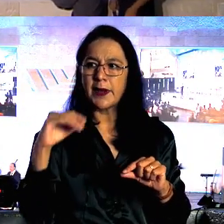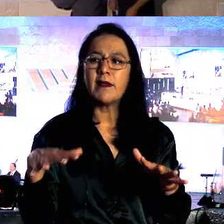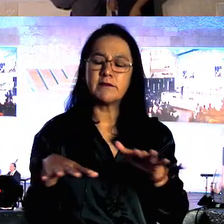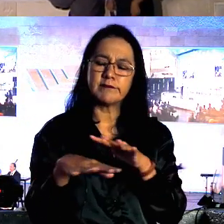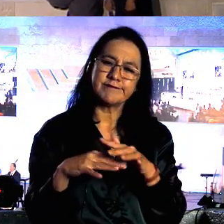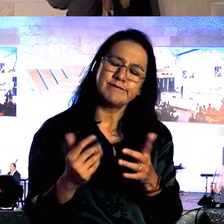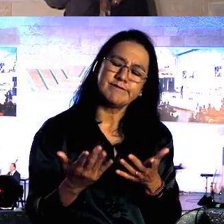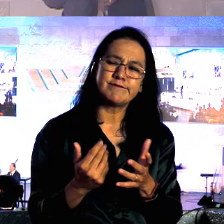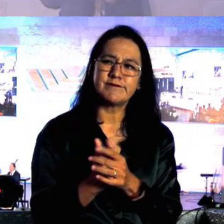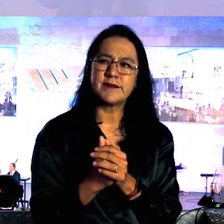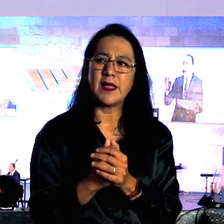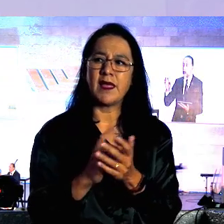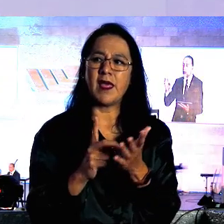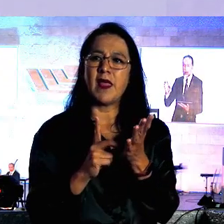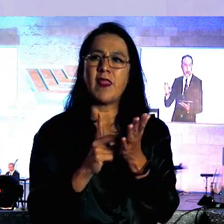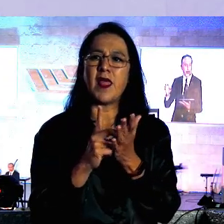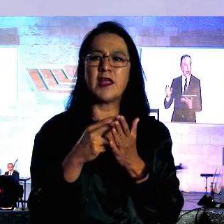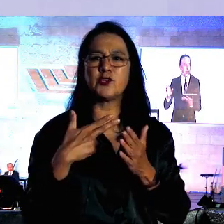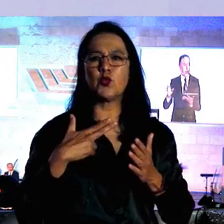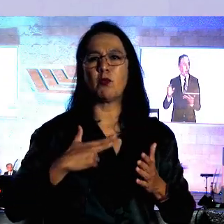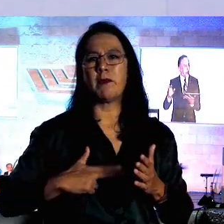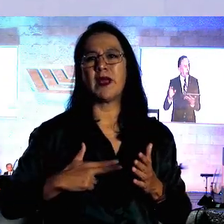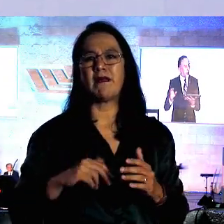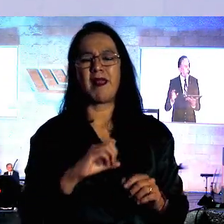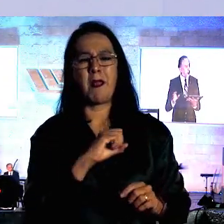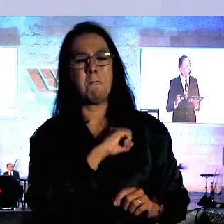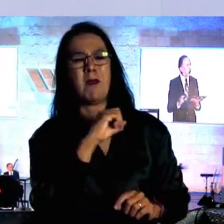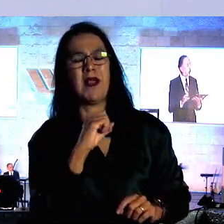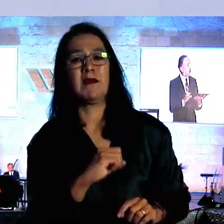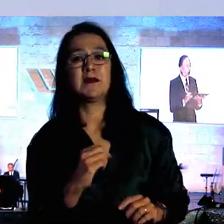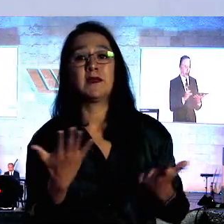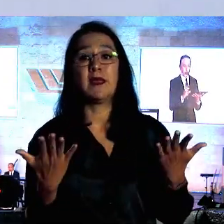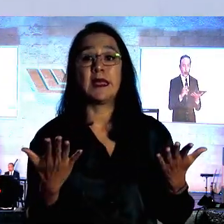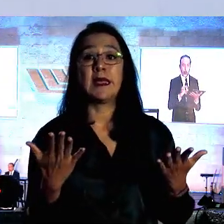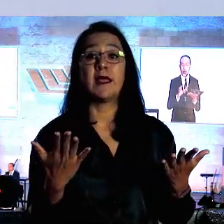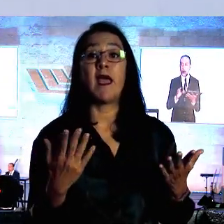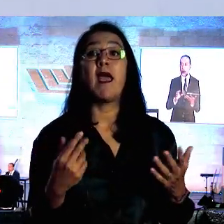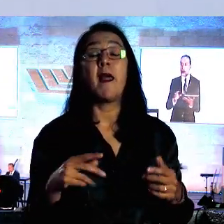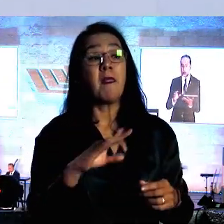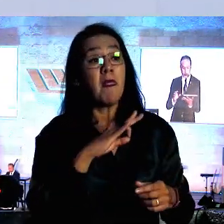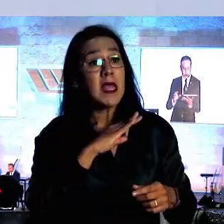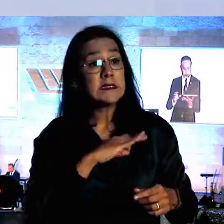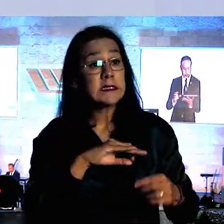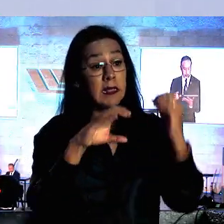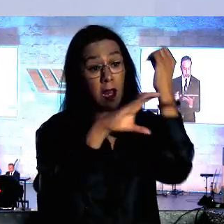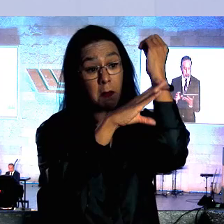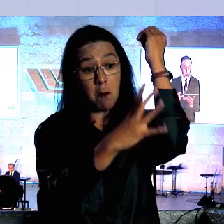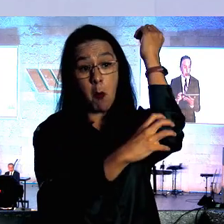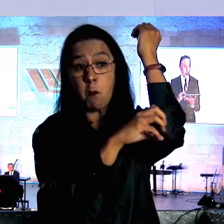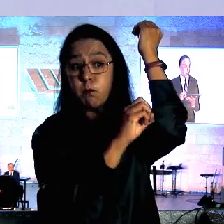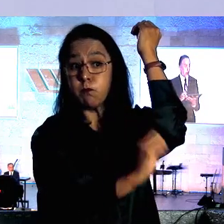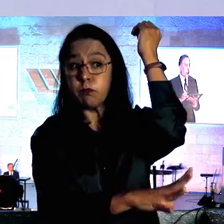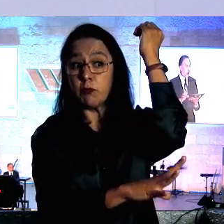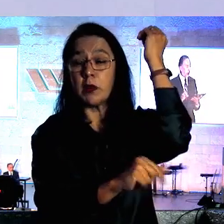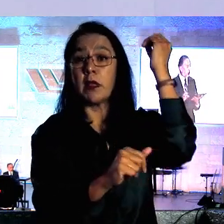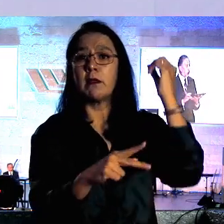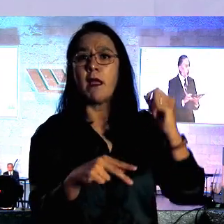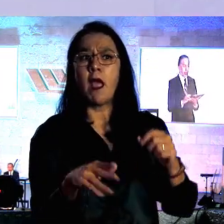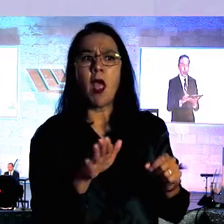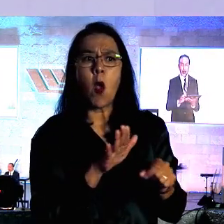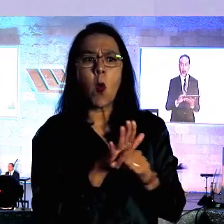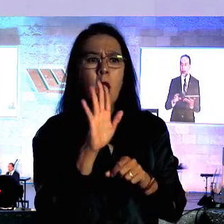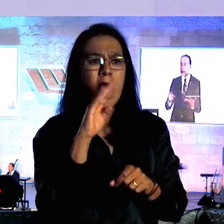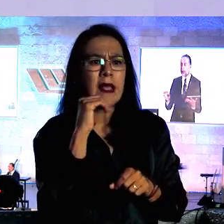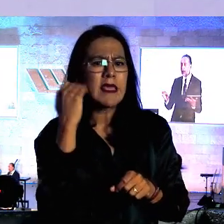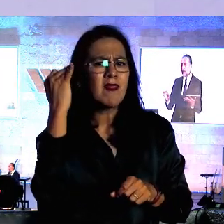que aprobar la interrupción del embarazo el aborto en cualquier momento en